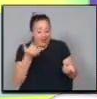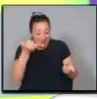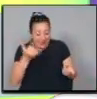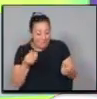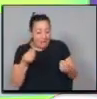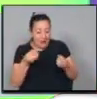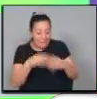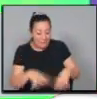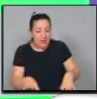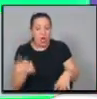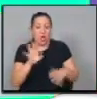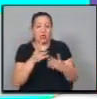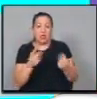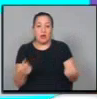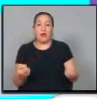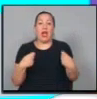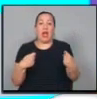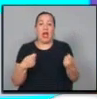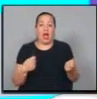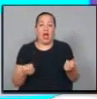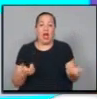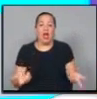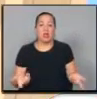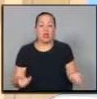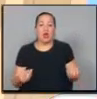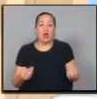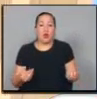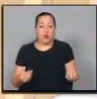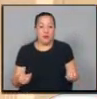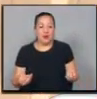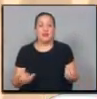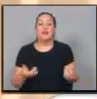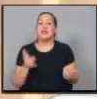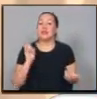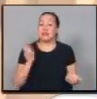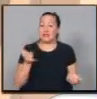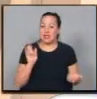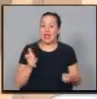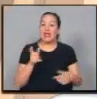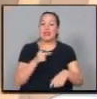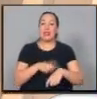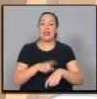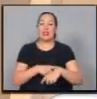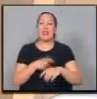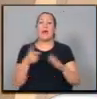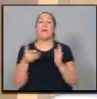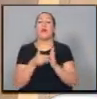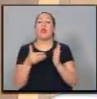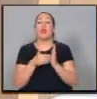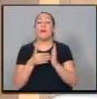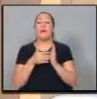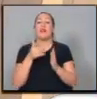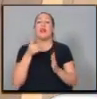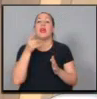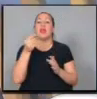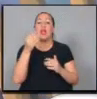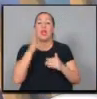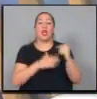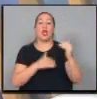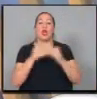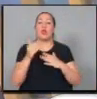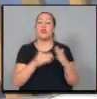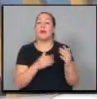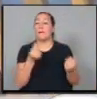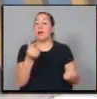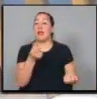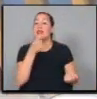que por ahí después los costos se te van y se te va alargando la obra, obviamente, ¿no? Sí, no la terminás en un año. El tiempo depende mucho siempre de construcción de la plata, digo. Una